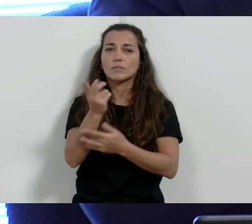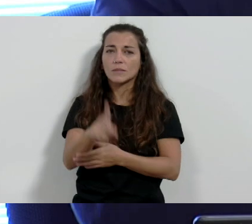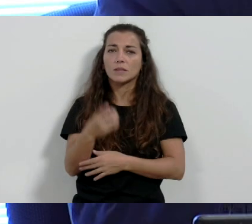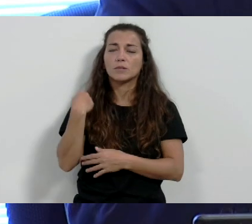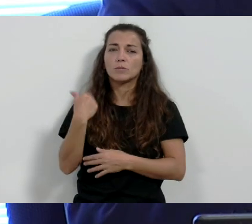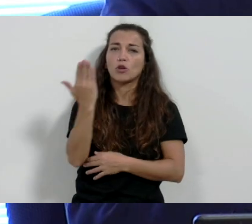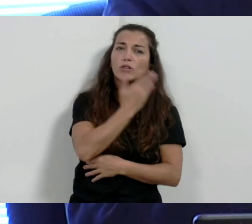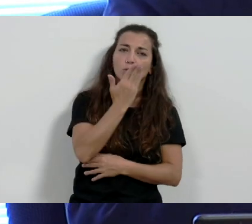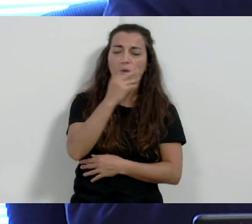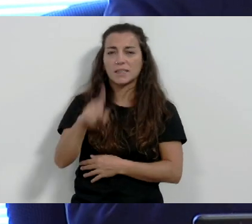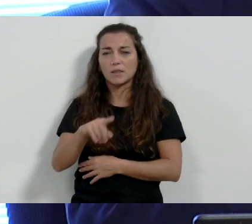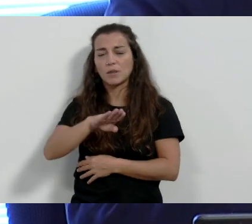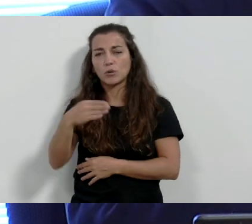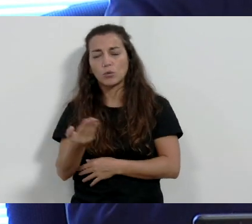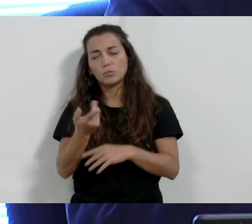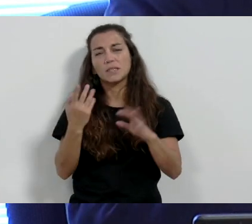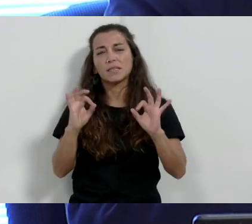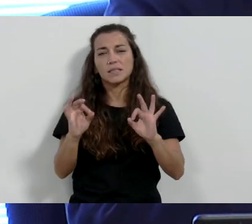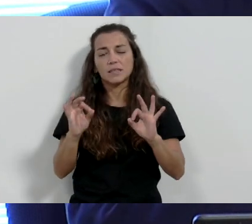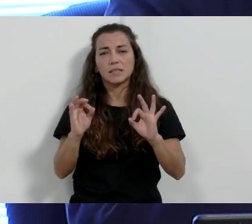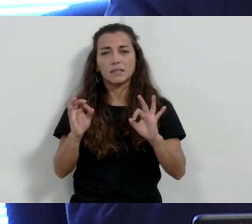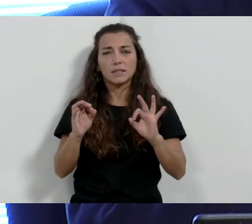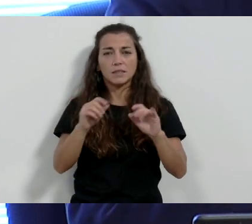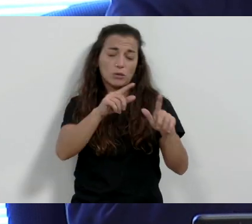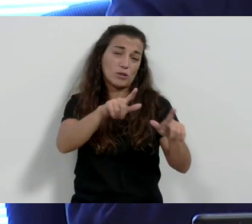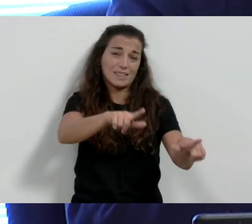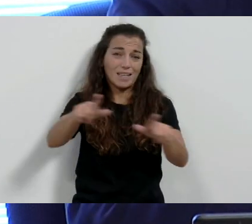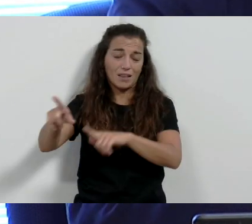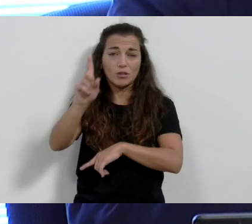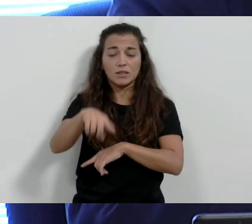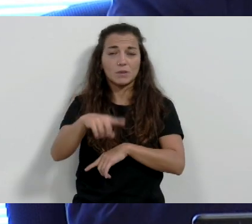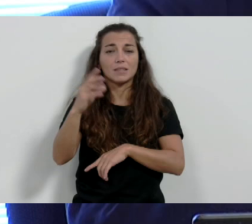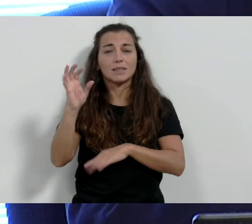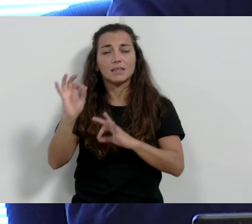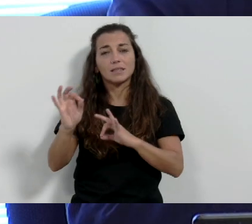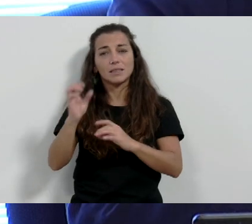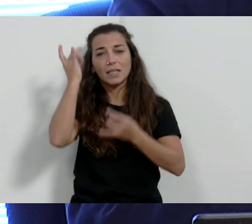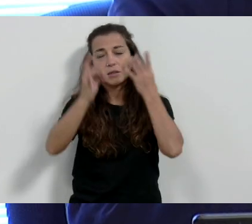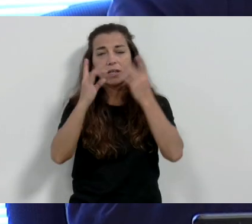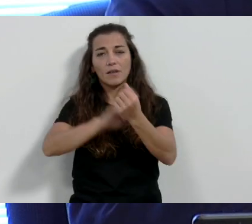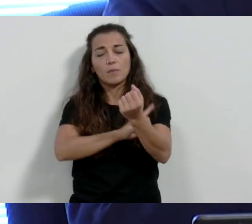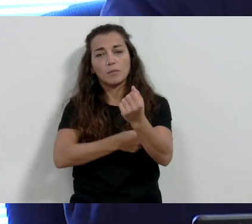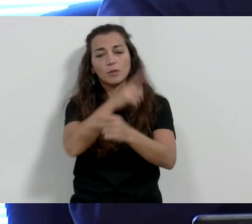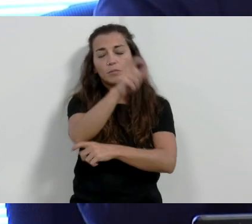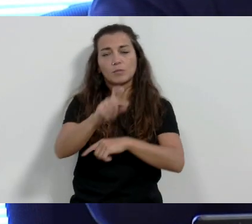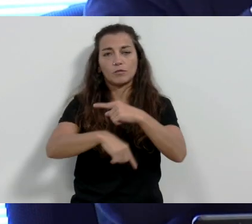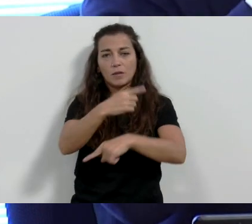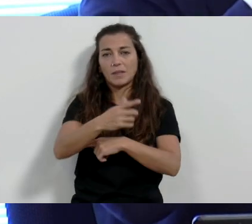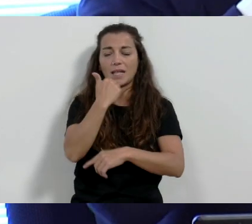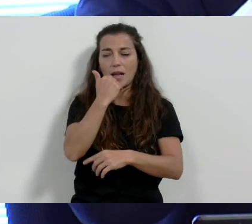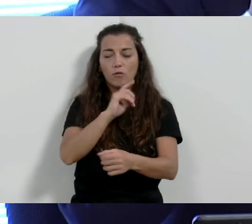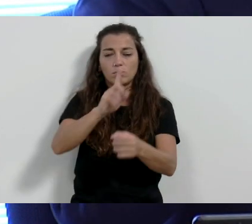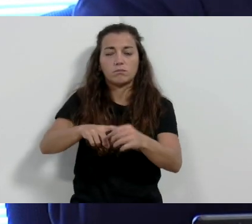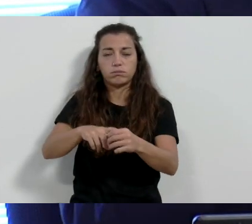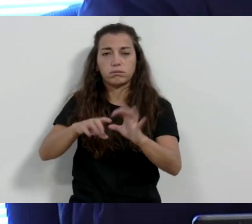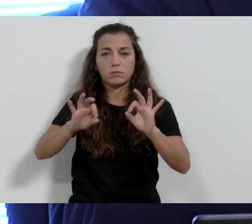deportivas, una importante rebaja para que aquellas familias que tengan a sus hijos inscritos a las escuelas deportivas pues tengan un